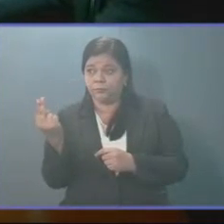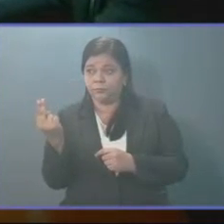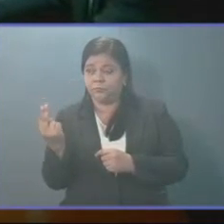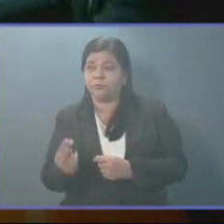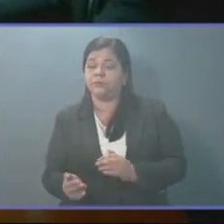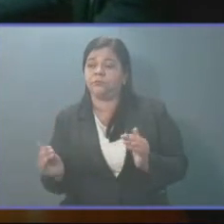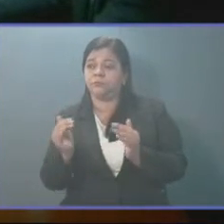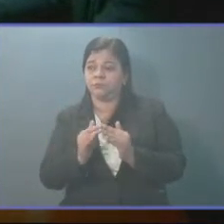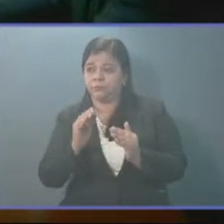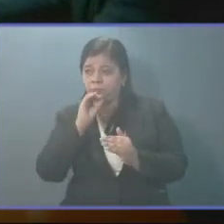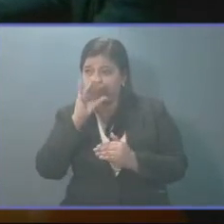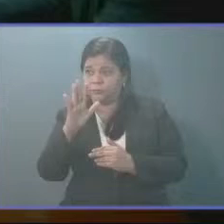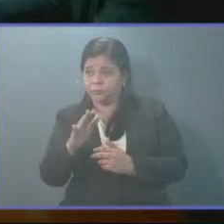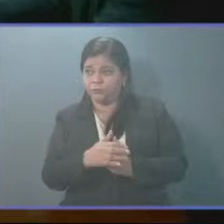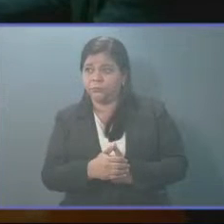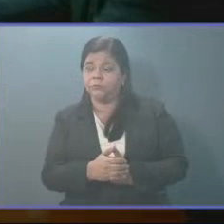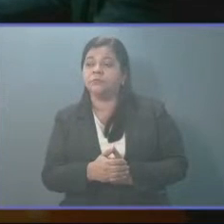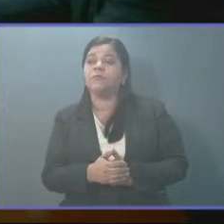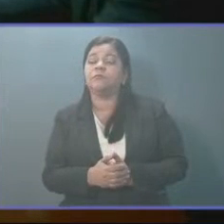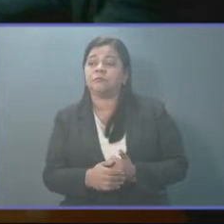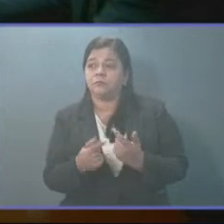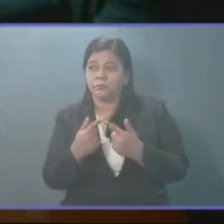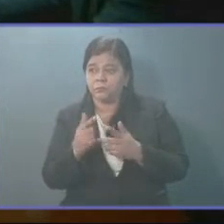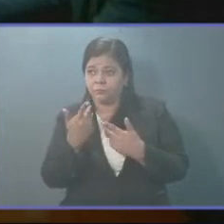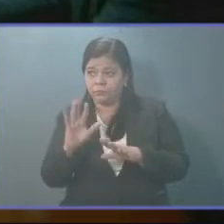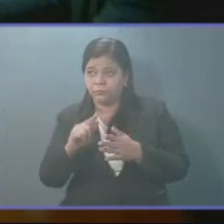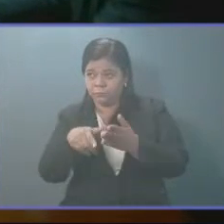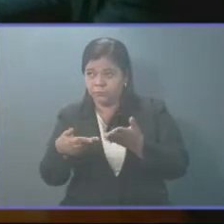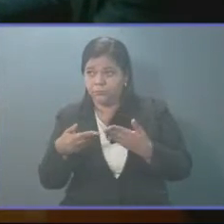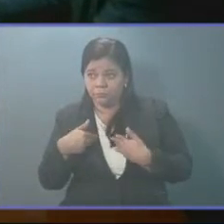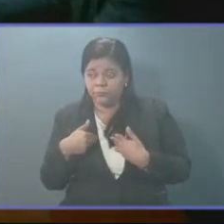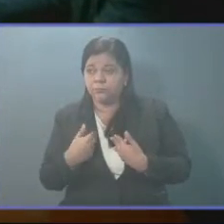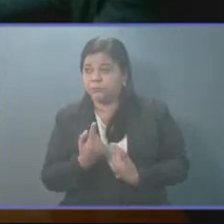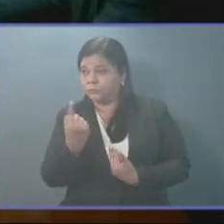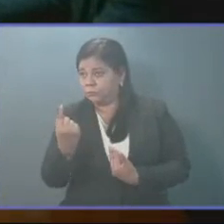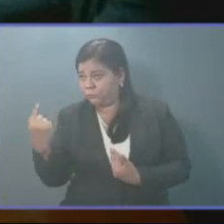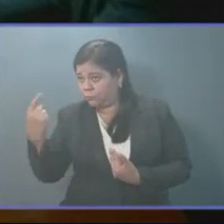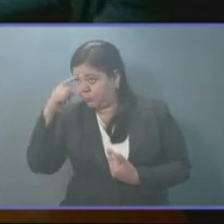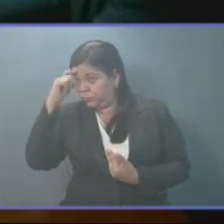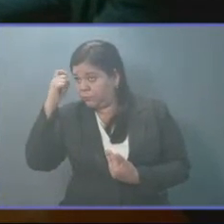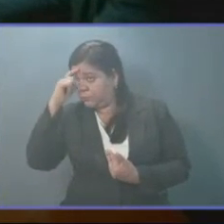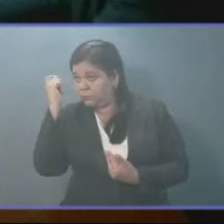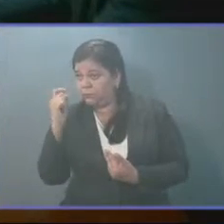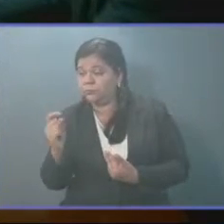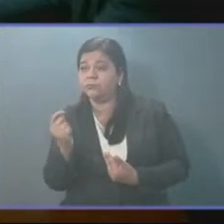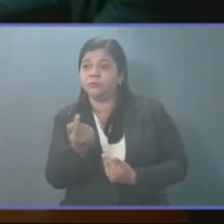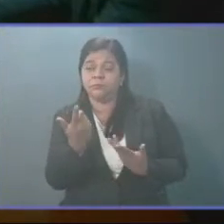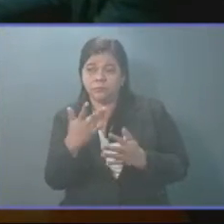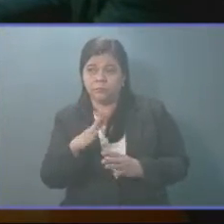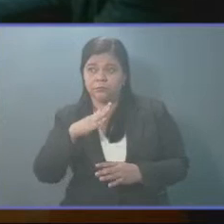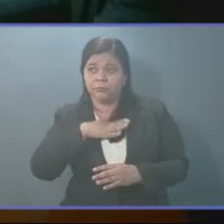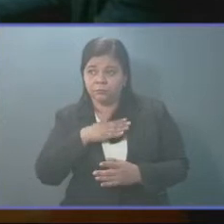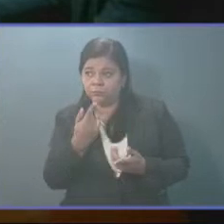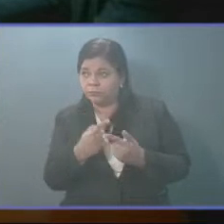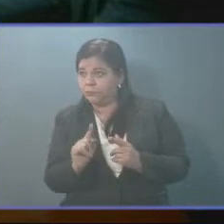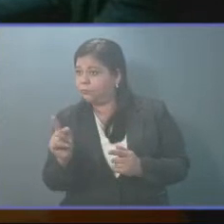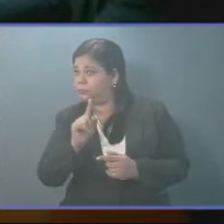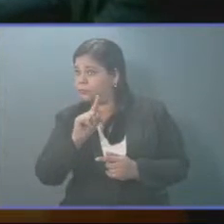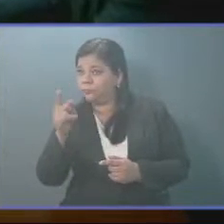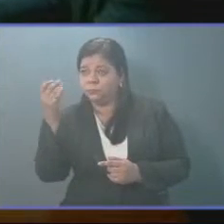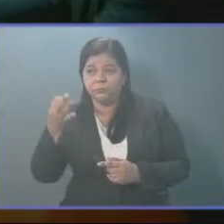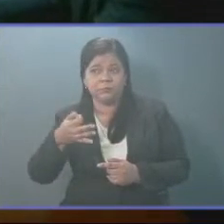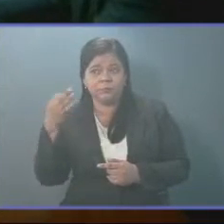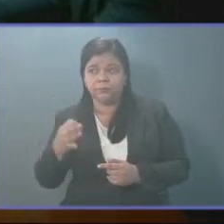es irrenunciar a los derechos laborales que ya tiene todo trabajador, ¿verdad? Que no debería